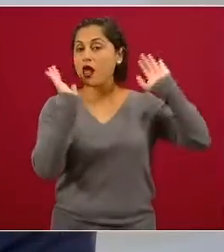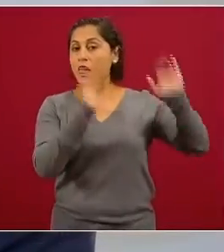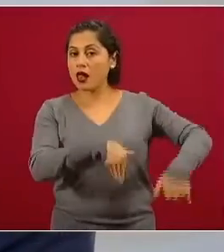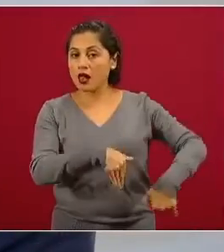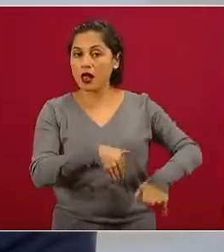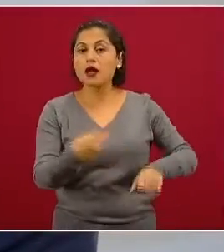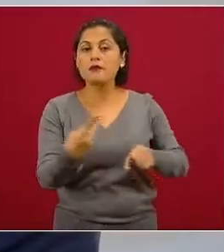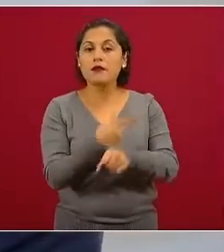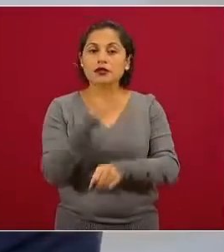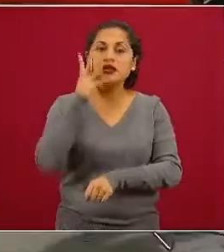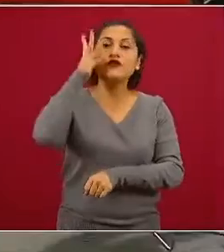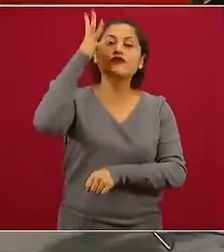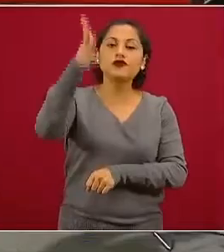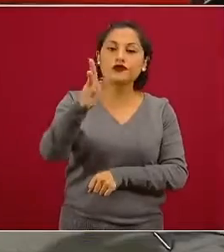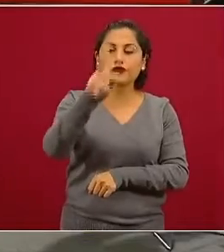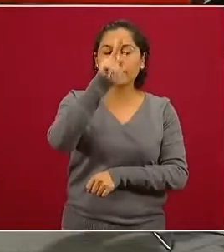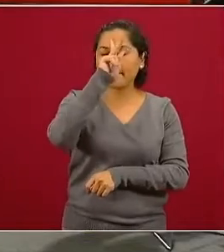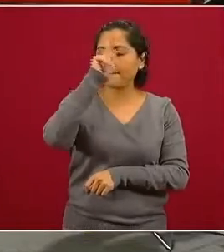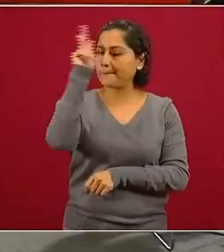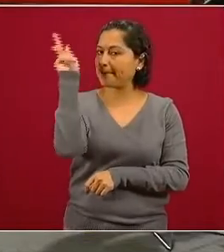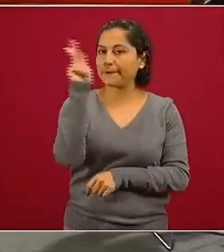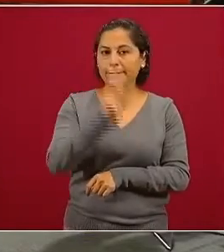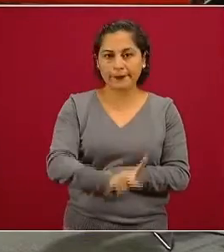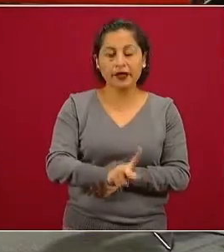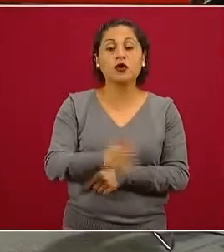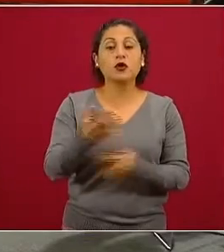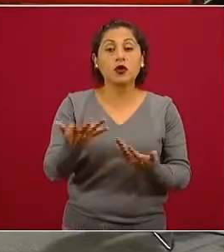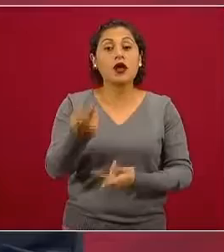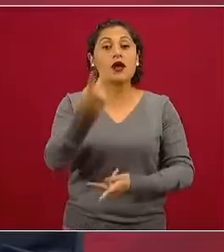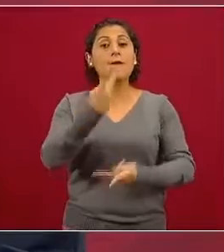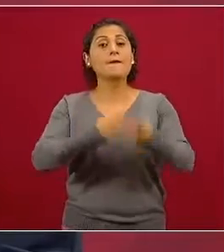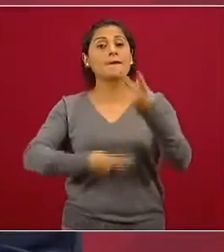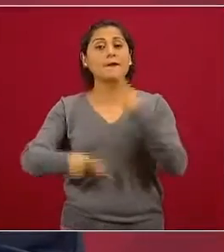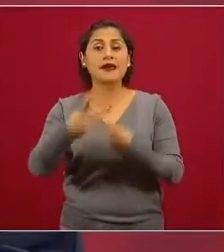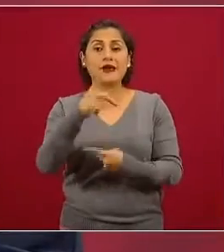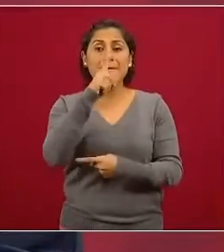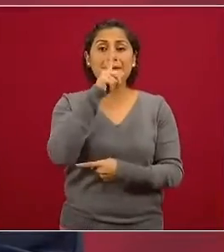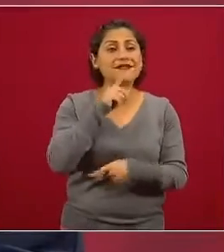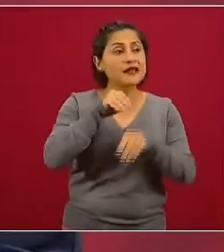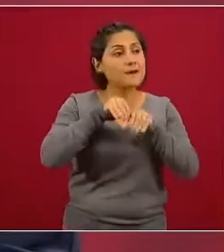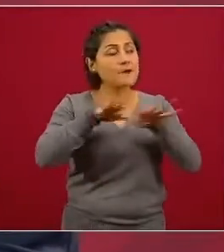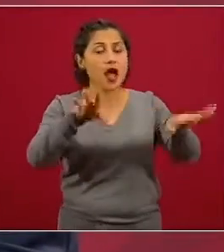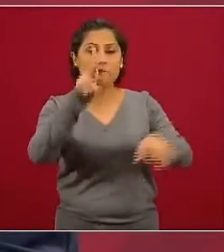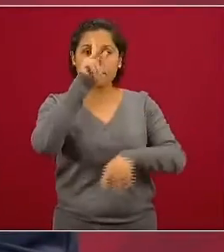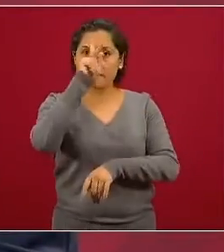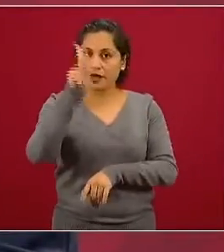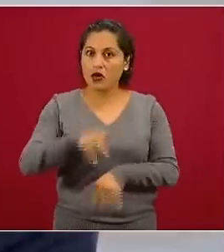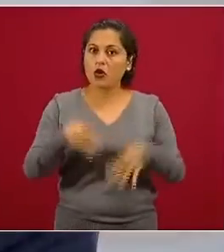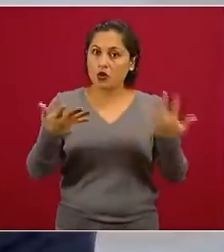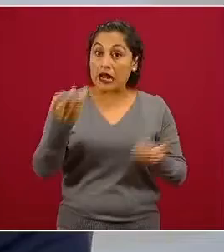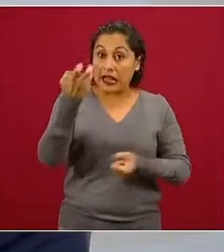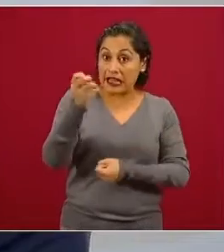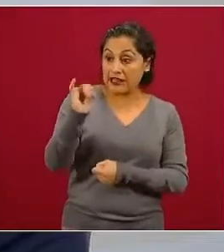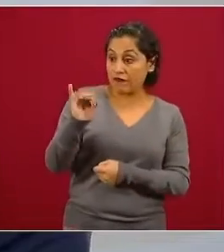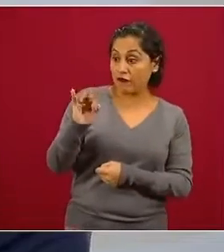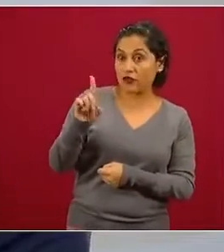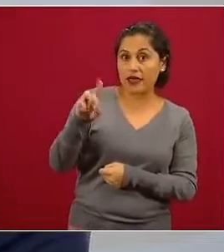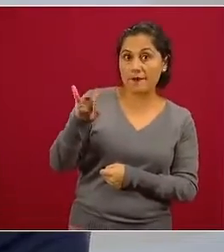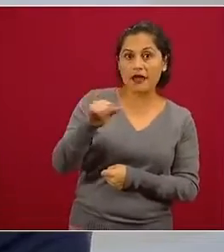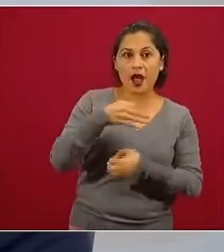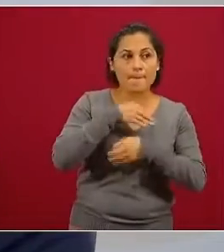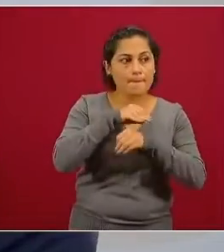gobiernos, organismos internacionales y medios de comunicación para hacer bien nuestro trabajo, para responder a las